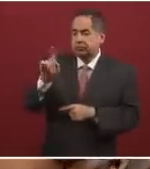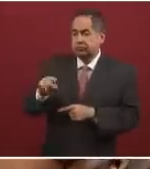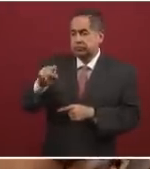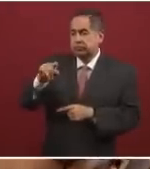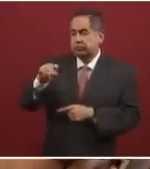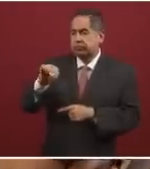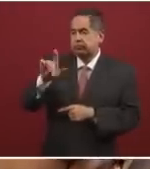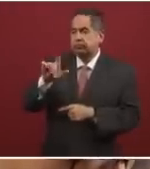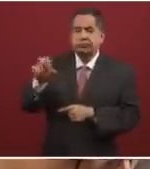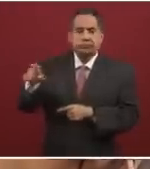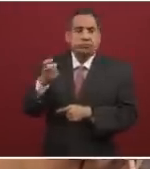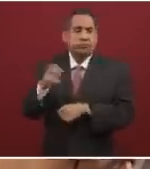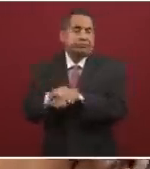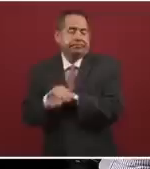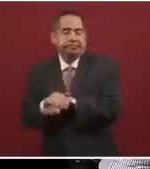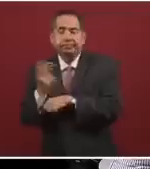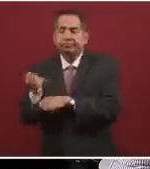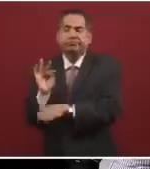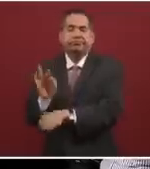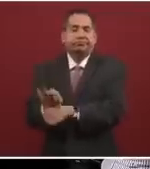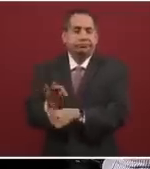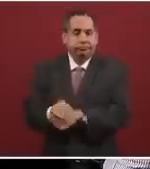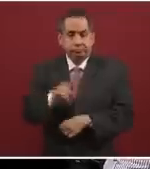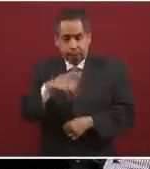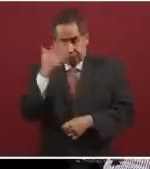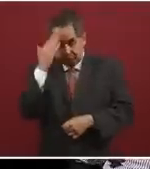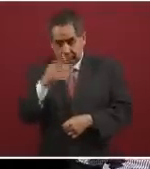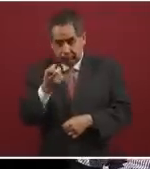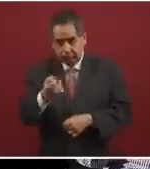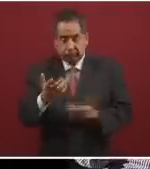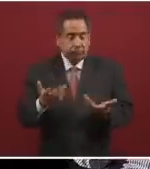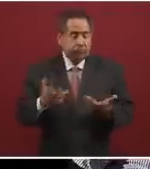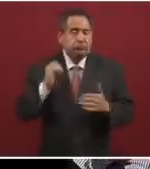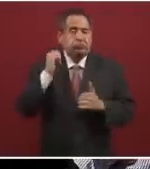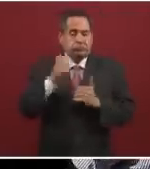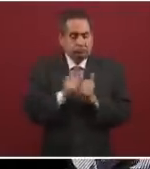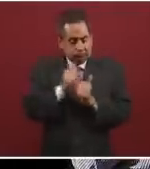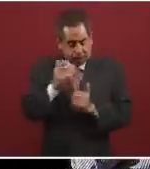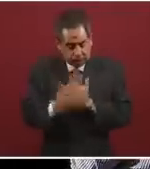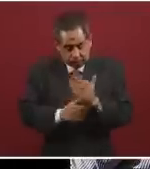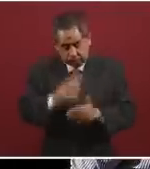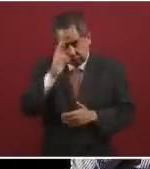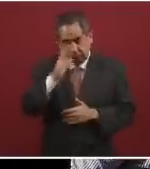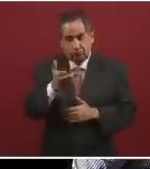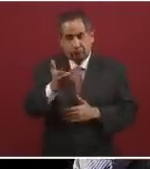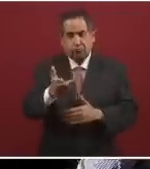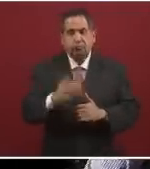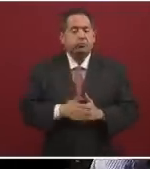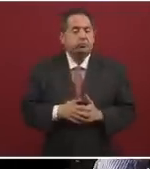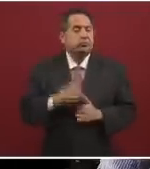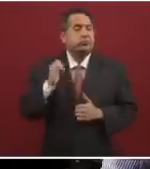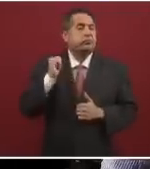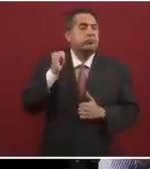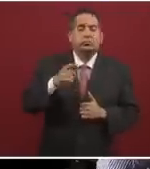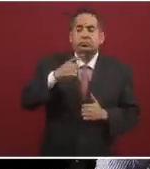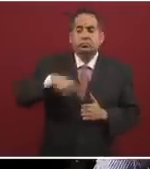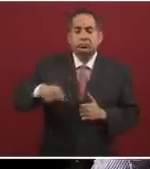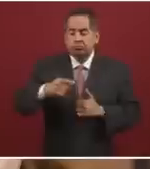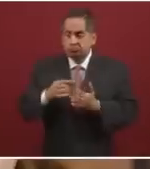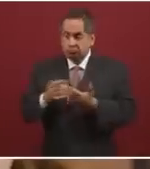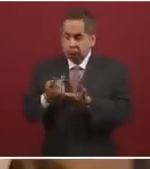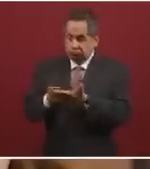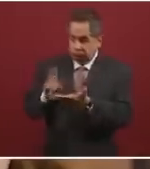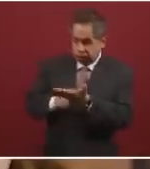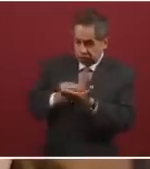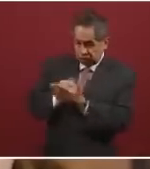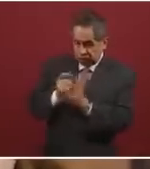Müller. ¿Usted está enterado de esto? Y bueno, con todo respeto, señor, ¿tendrá que ver esta posible ratificación con